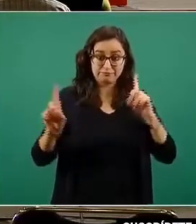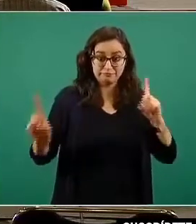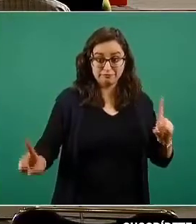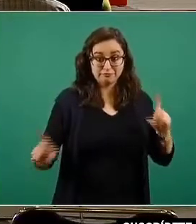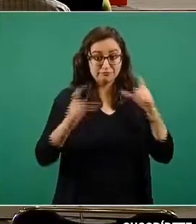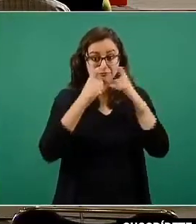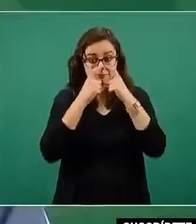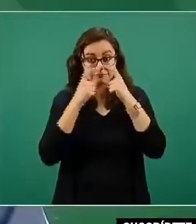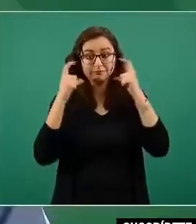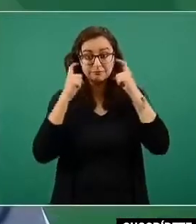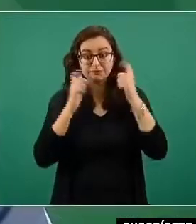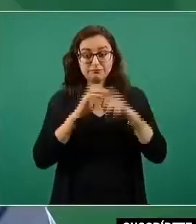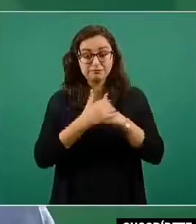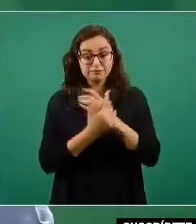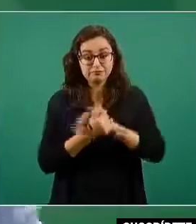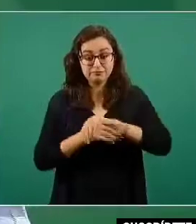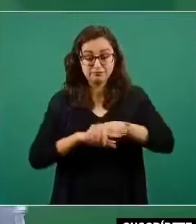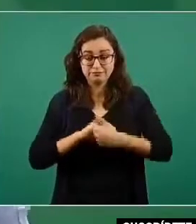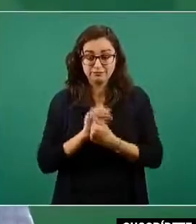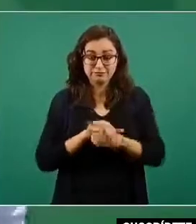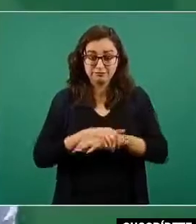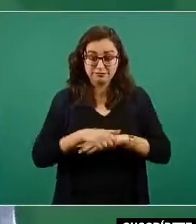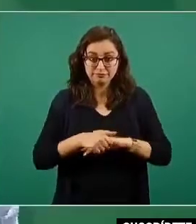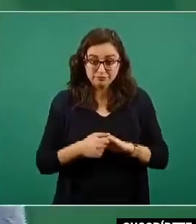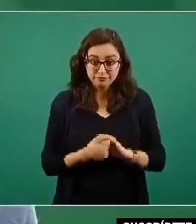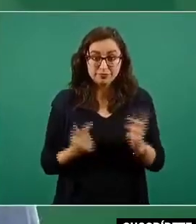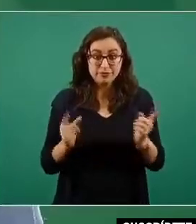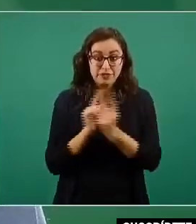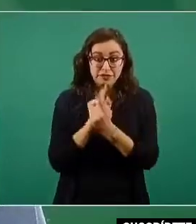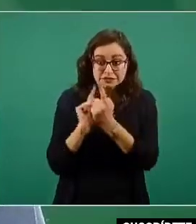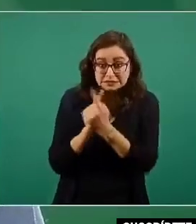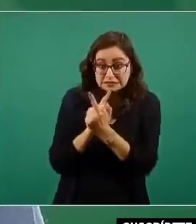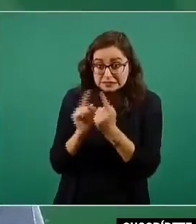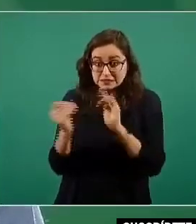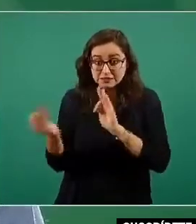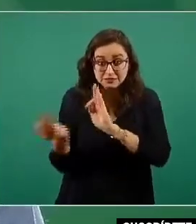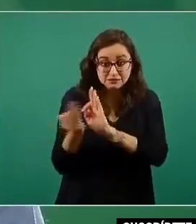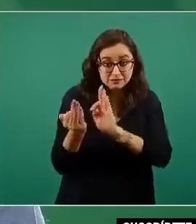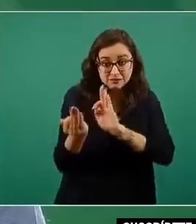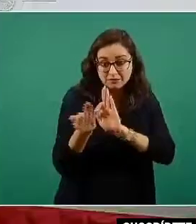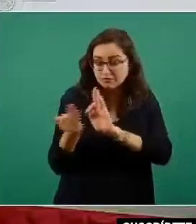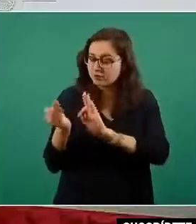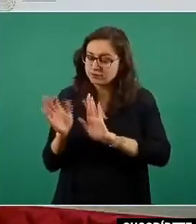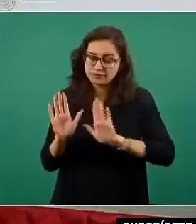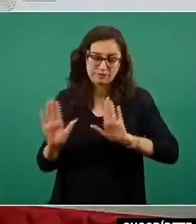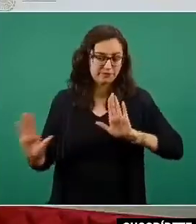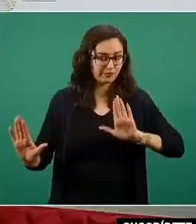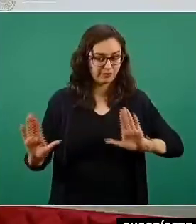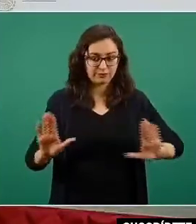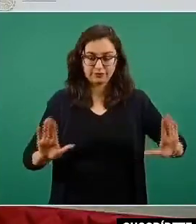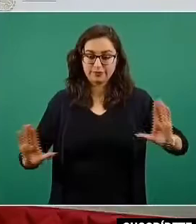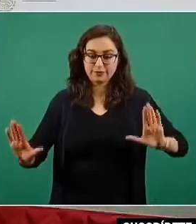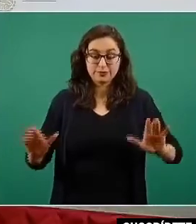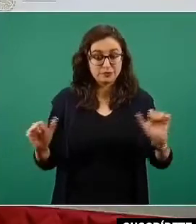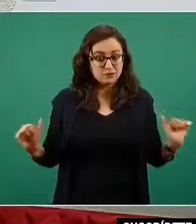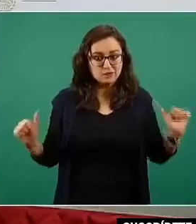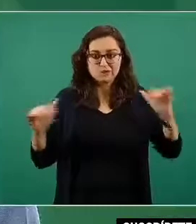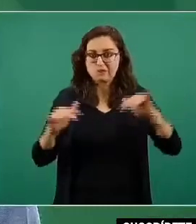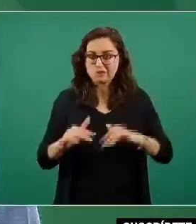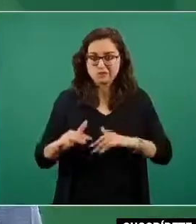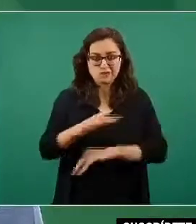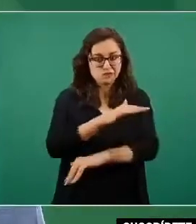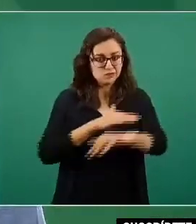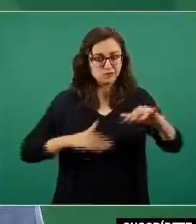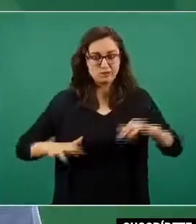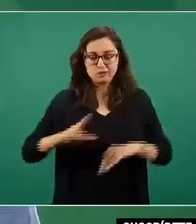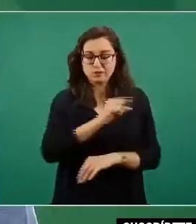uso de cubrebocas, lavado de manos, abstenernos de estar cercanos unos a otros y congregarnos en los espacios